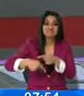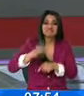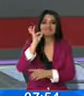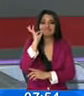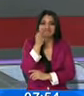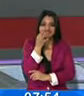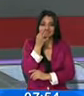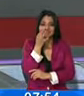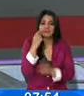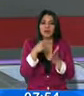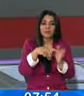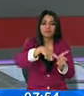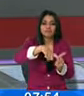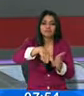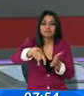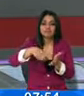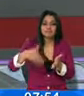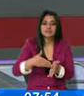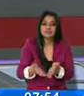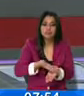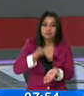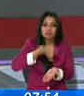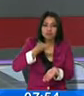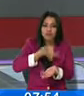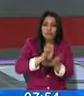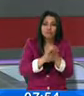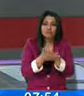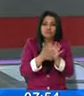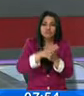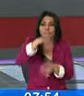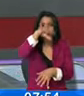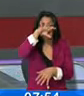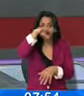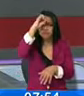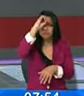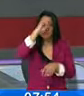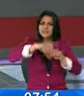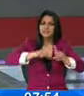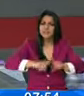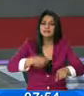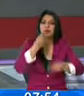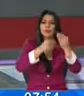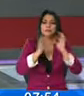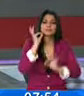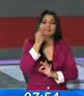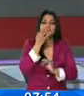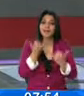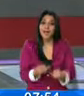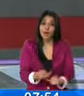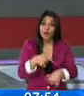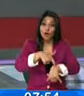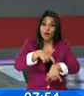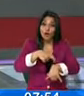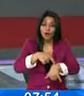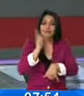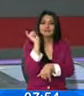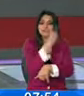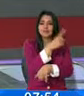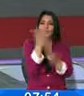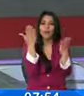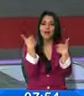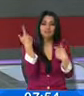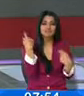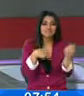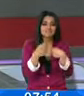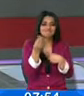sabrosísimos. La bandera, el encebollado, yapingachos, hornado, entre otros. Son algunos de los manjares que a esta hora, allá en el puerto